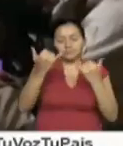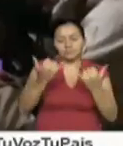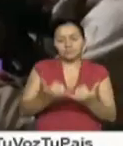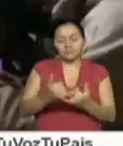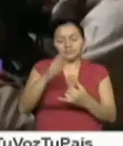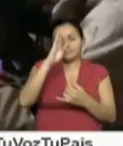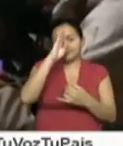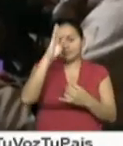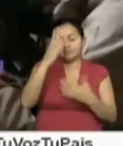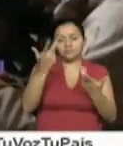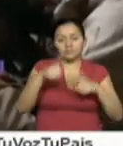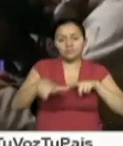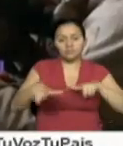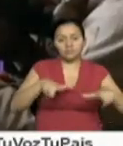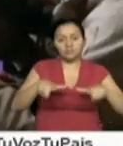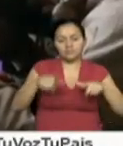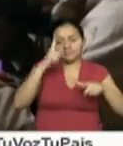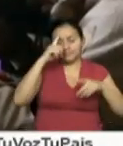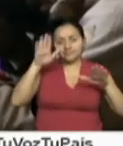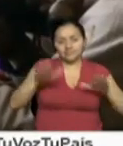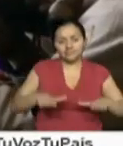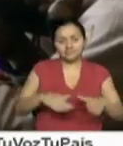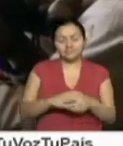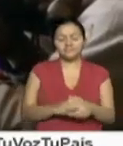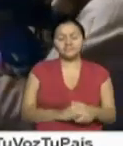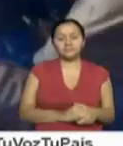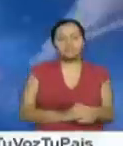el último bastión de los yihadistas en el país.